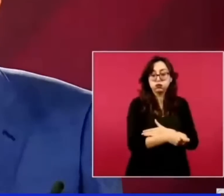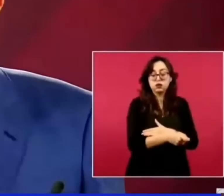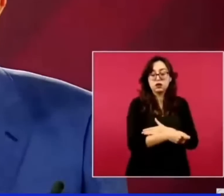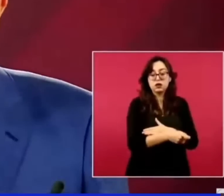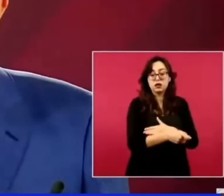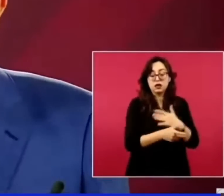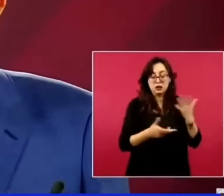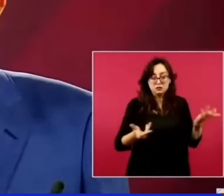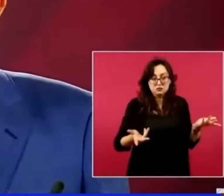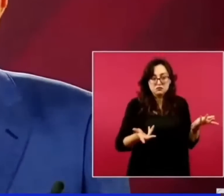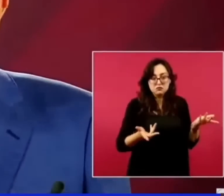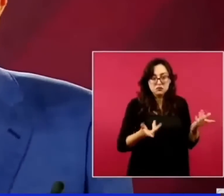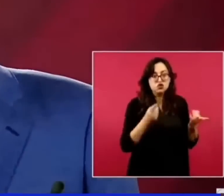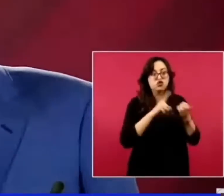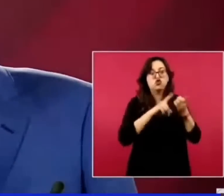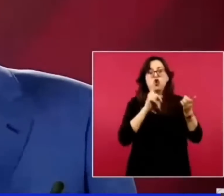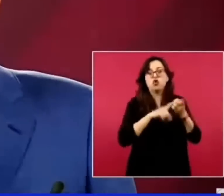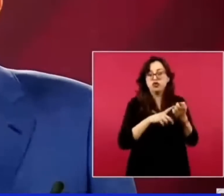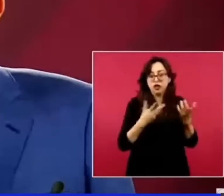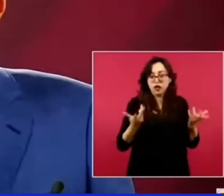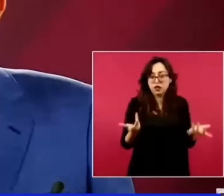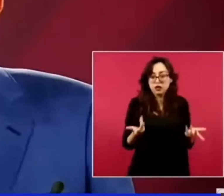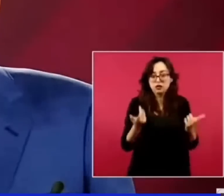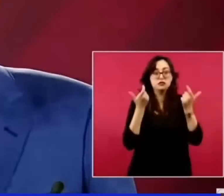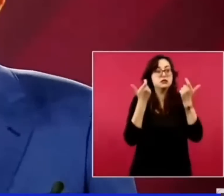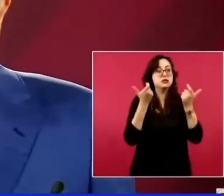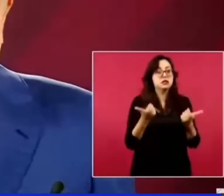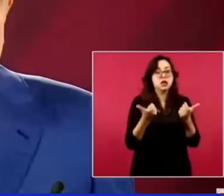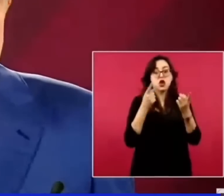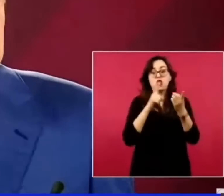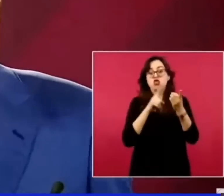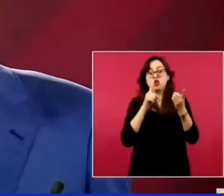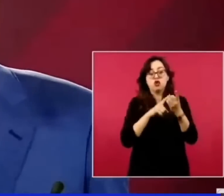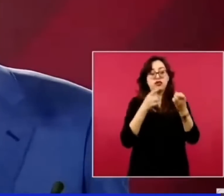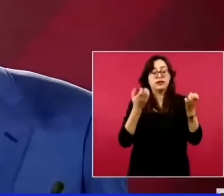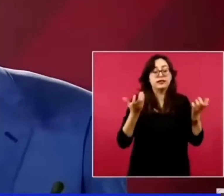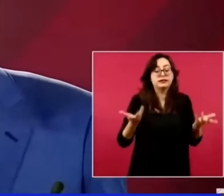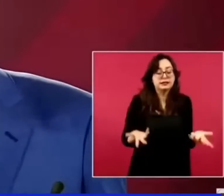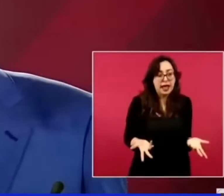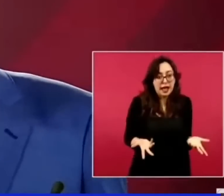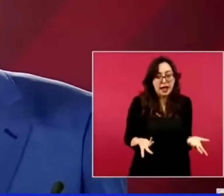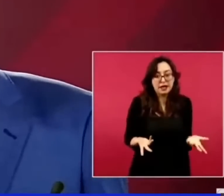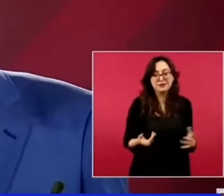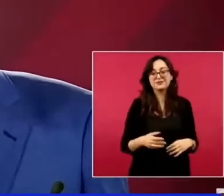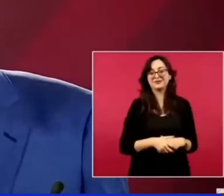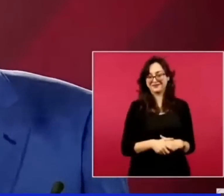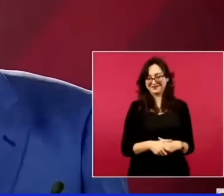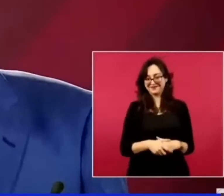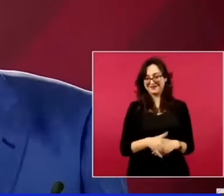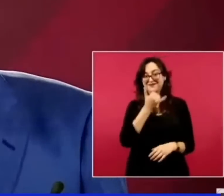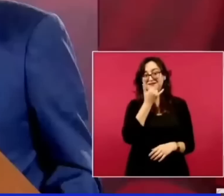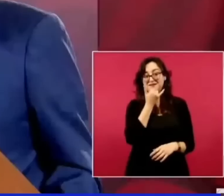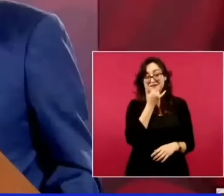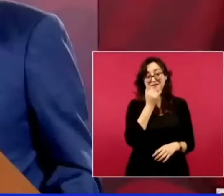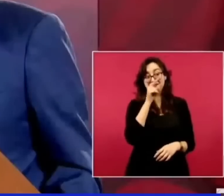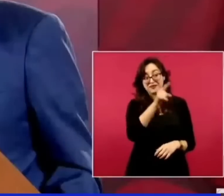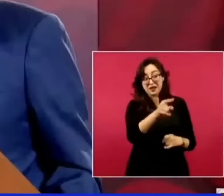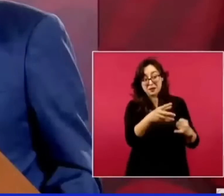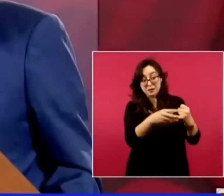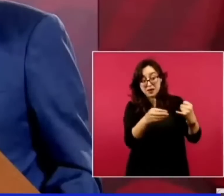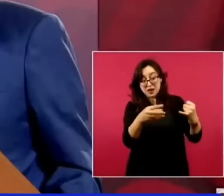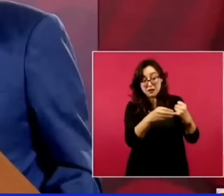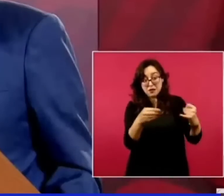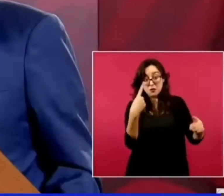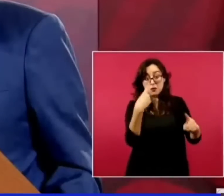denuncia que se presentó en Miami no es por 200 millones de dólares, es por 700 millones de